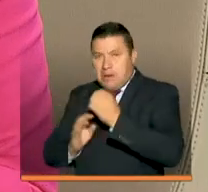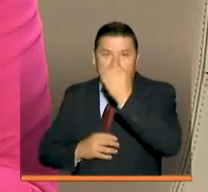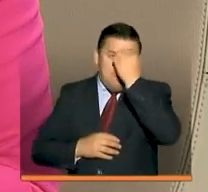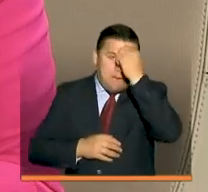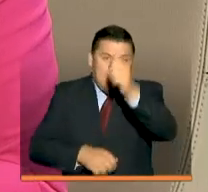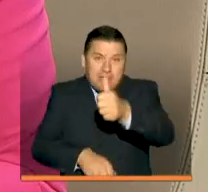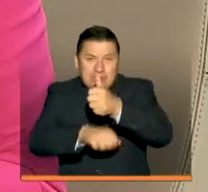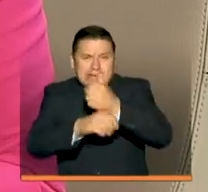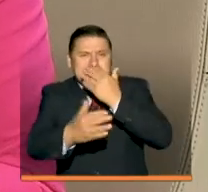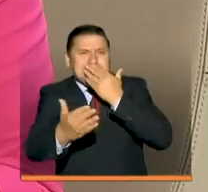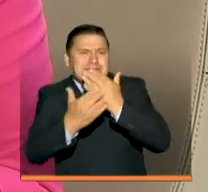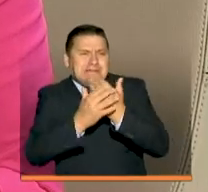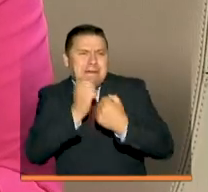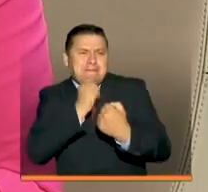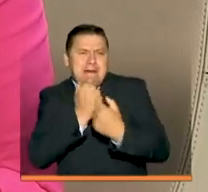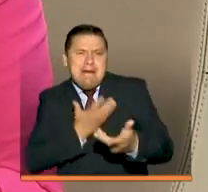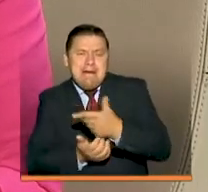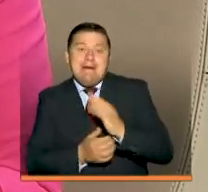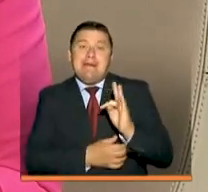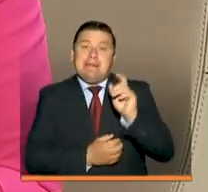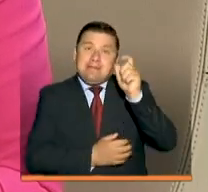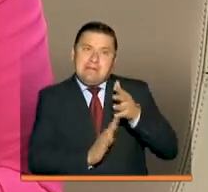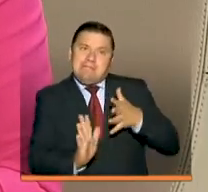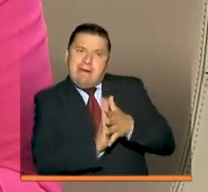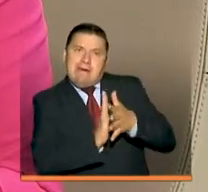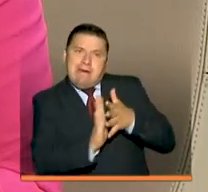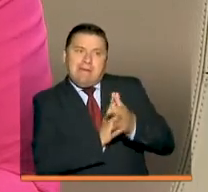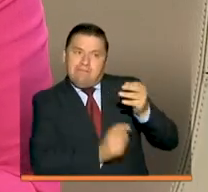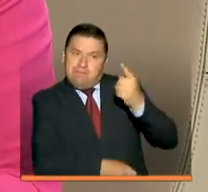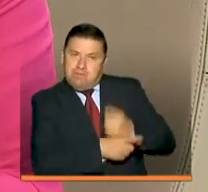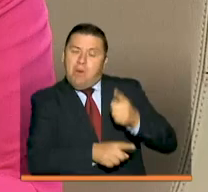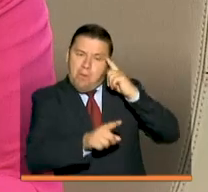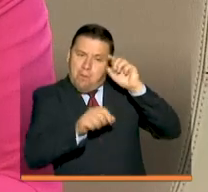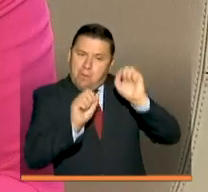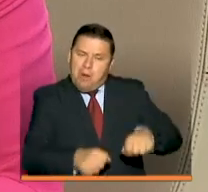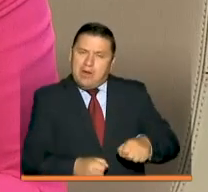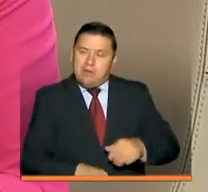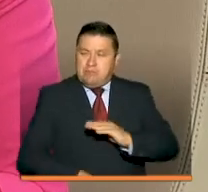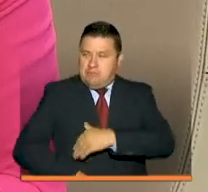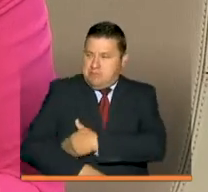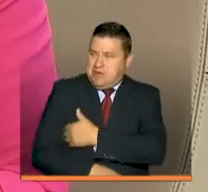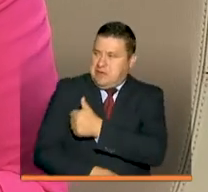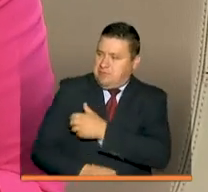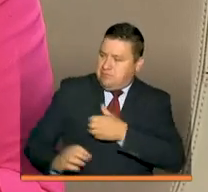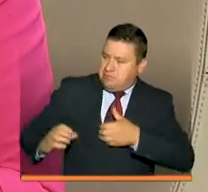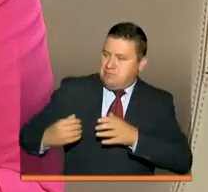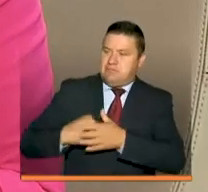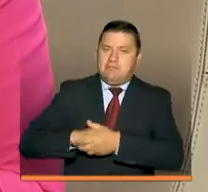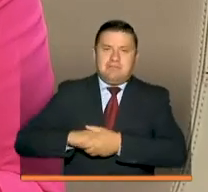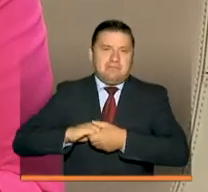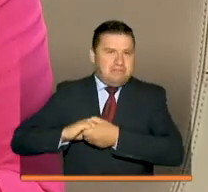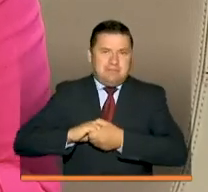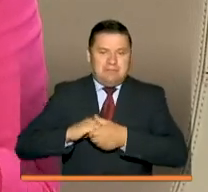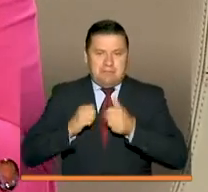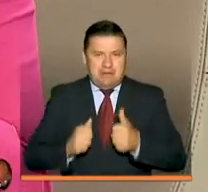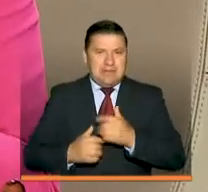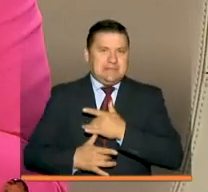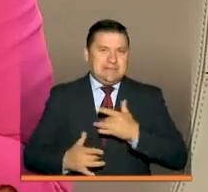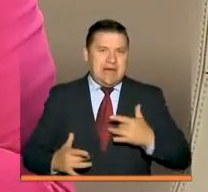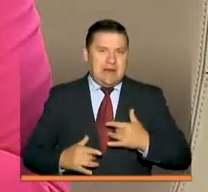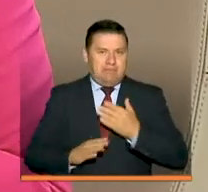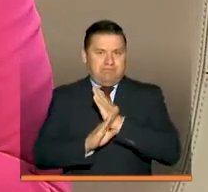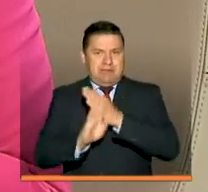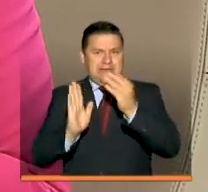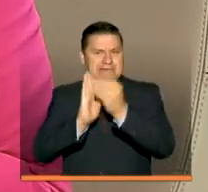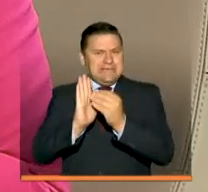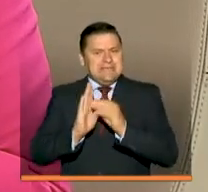y a los directivos y pues vemos estos testimonios que nos dejan ver que es posible y que lo hacemos, ministro, de la mano y siguiendo todos los protocolos de salud. Y un